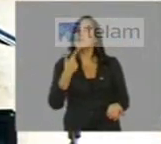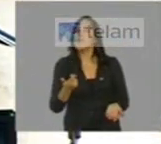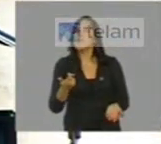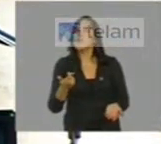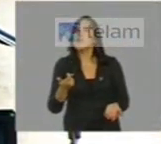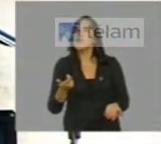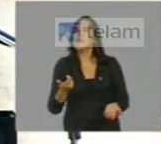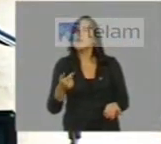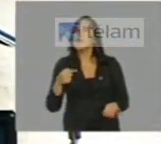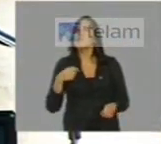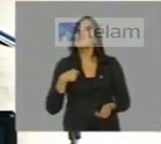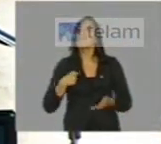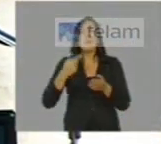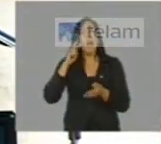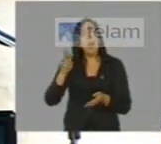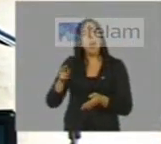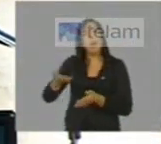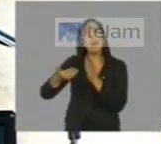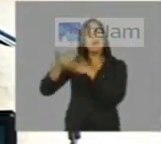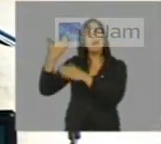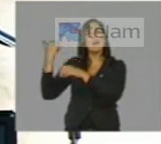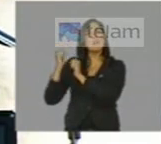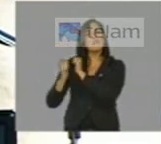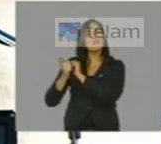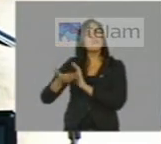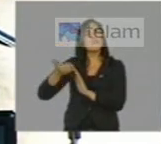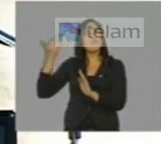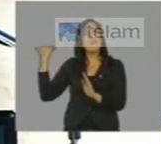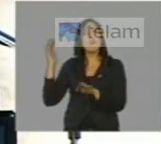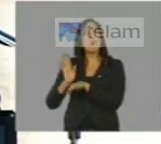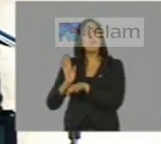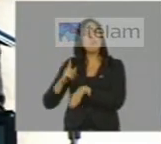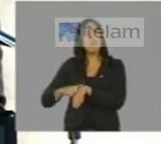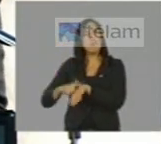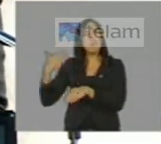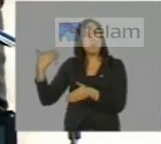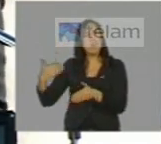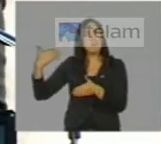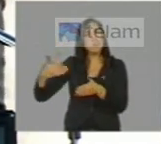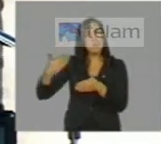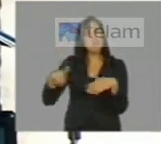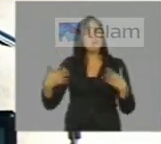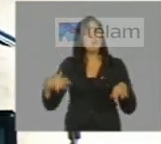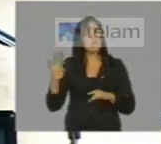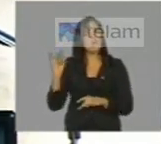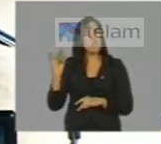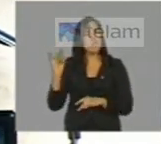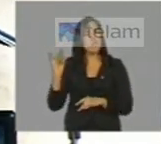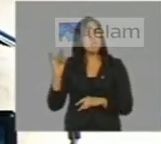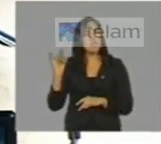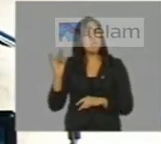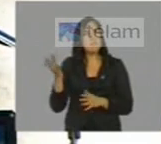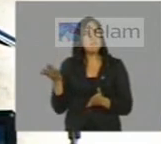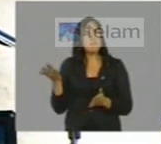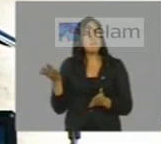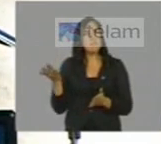que hemos vivido los argentinos tantos momentos tan difíciles. ¿Cuál fue